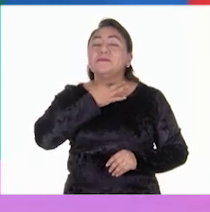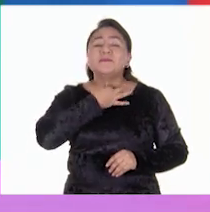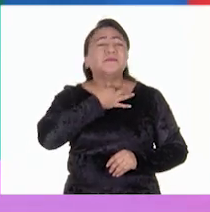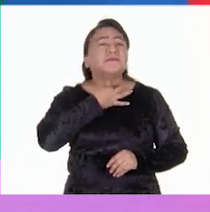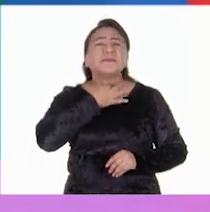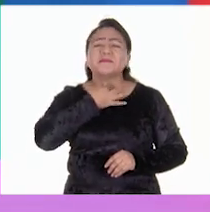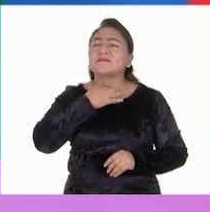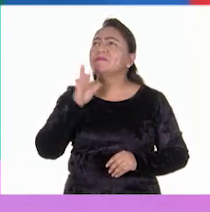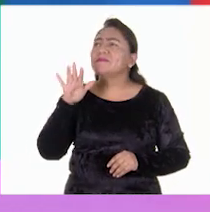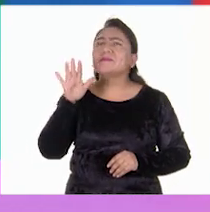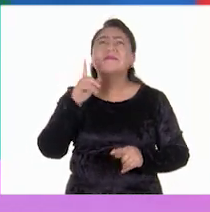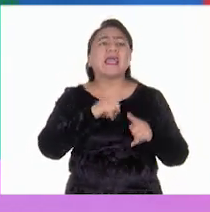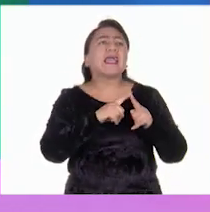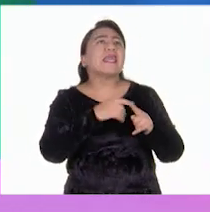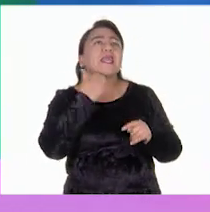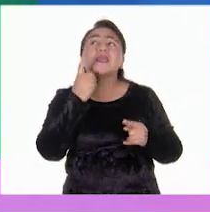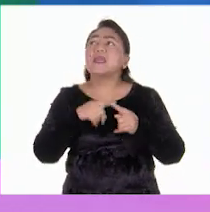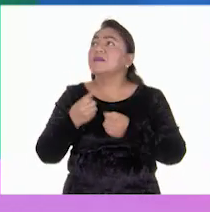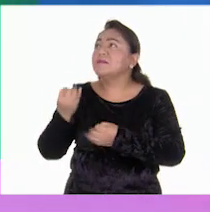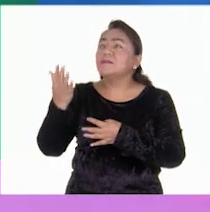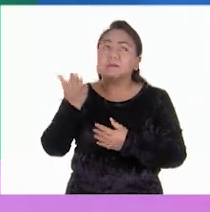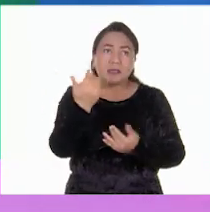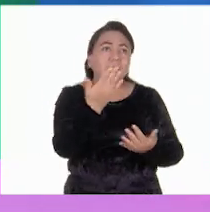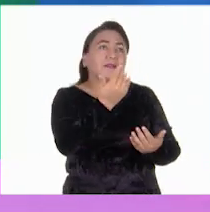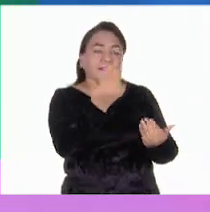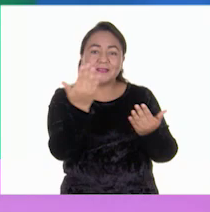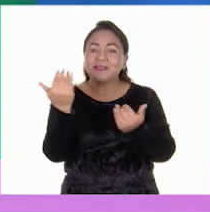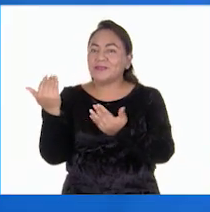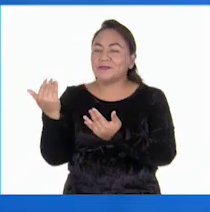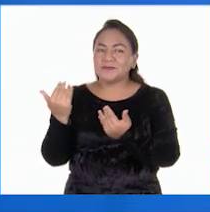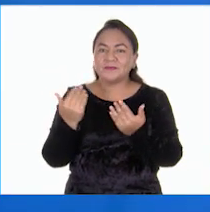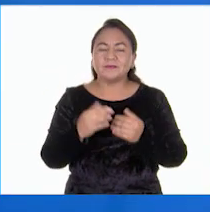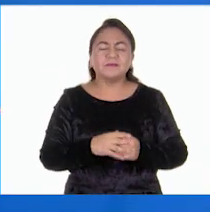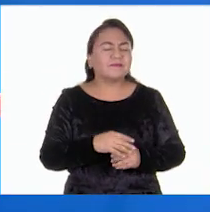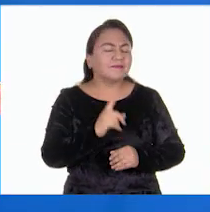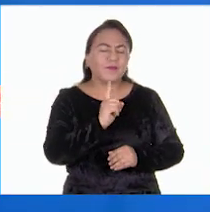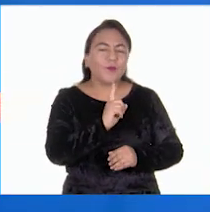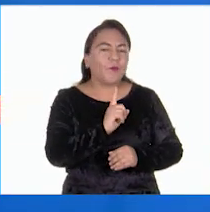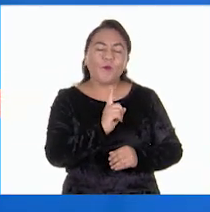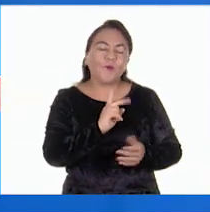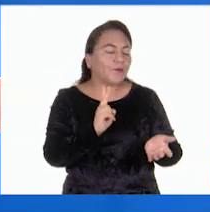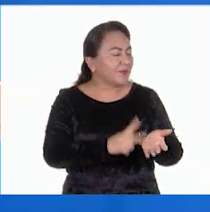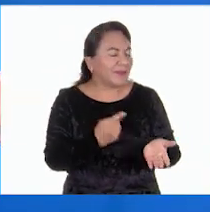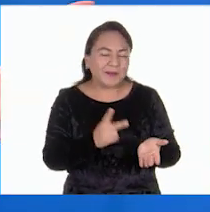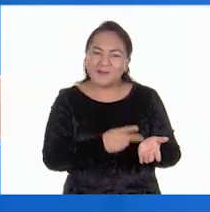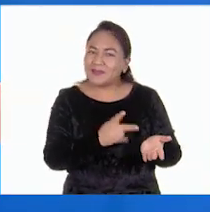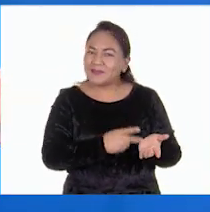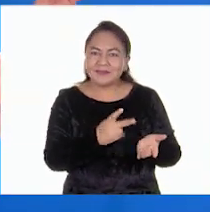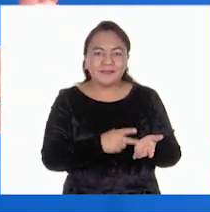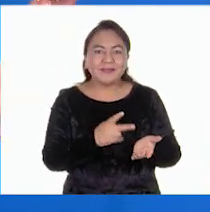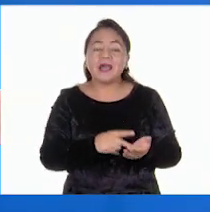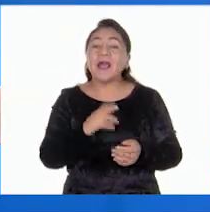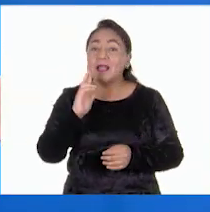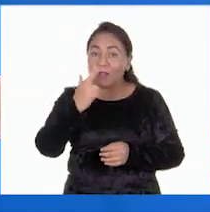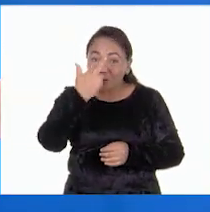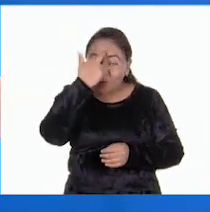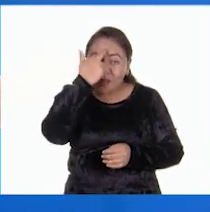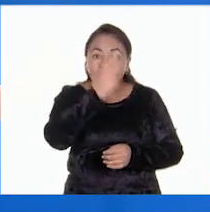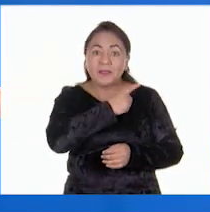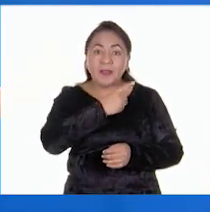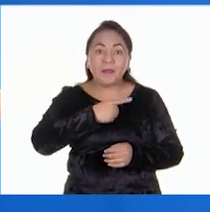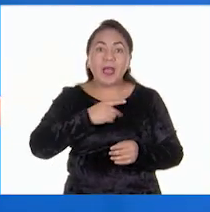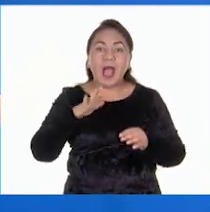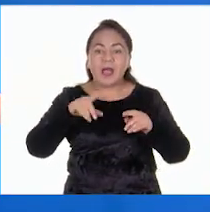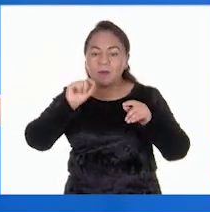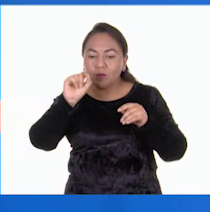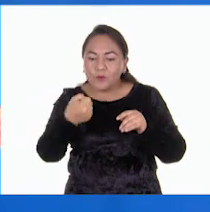¿Quién lo quiere? ¿Quién lo va a querer? ¿Quién lo va a llevar? ¡Acérquese! No, vamos a hacerlo otra vez. Acuérdate de respetar los signos de puntuación,